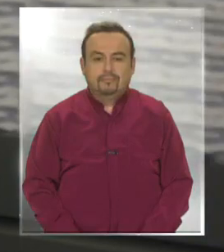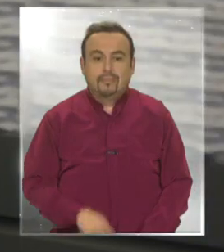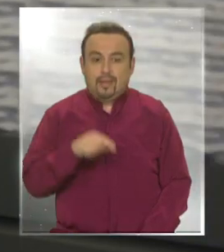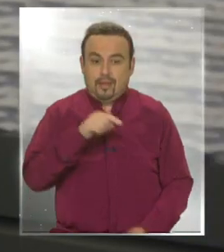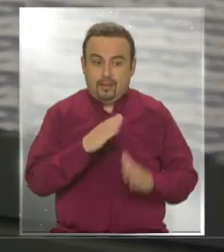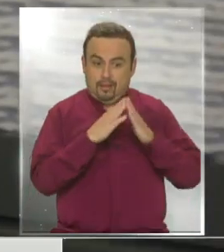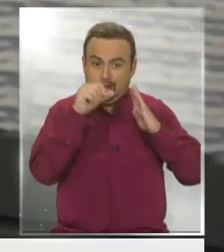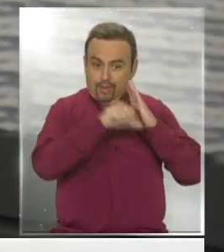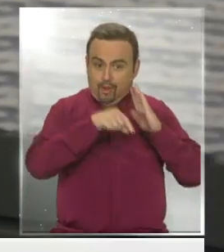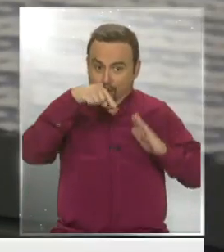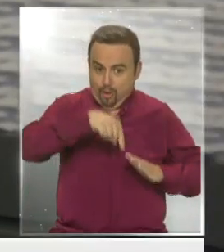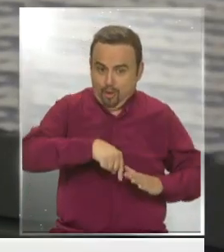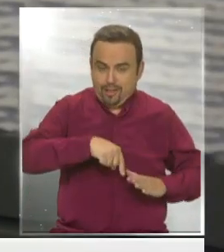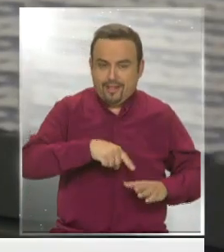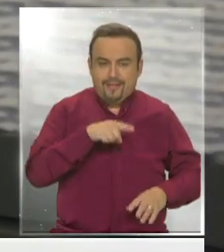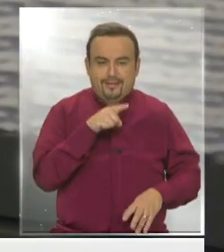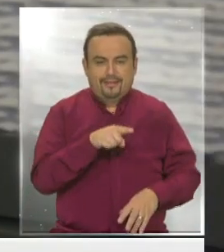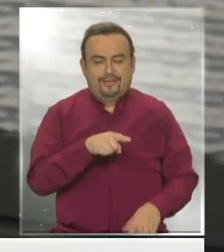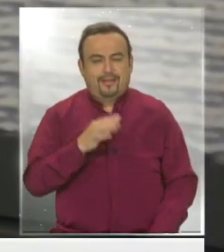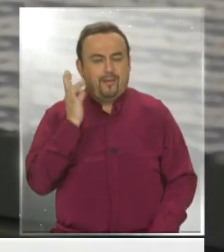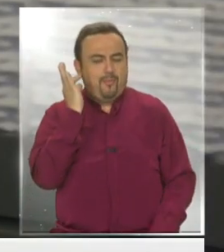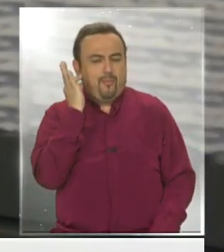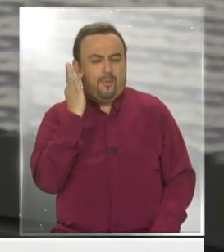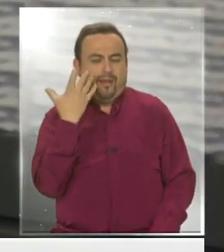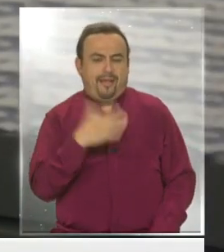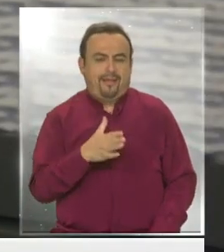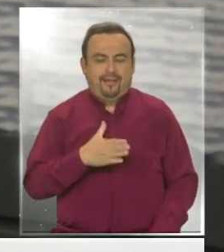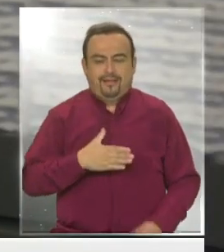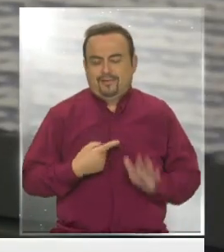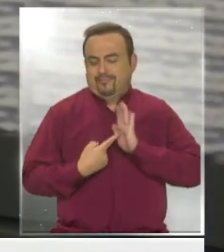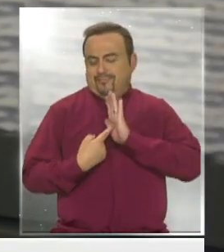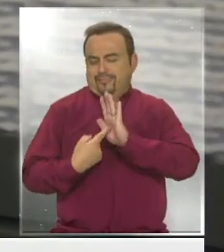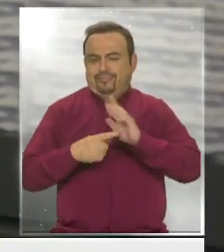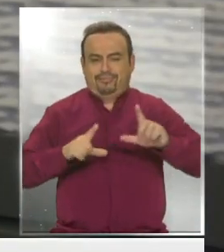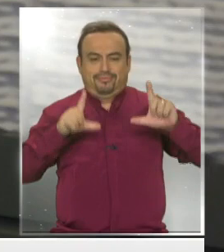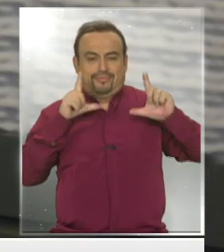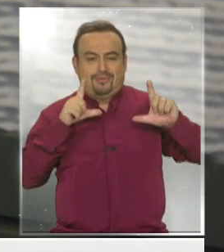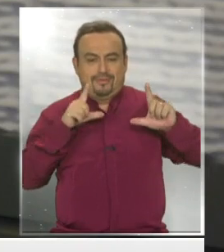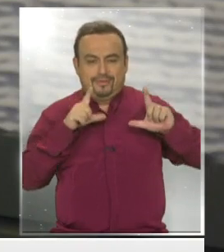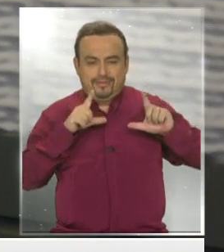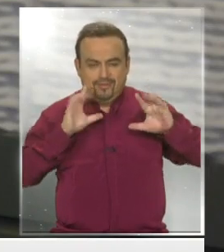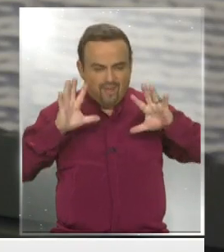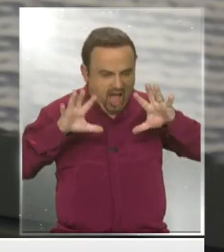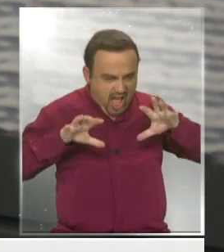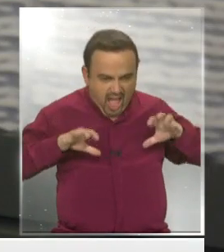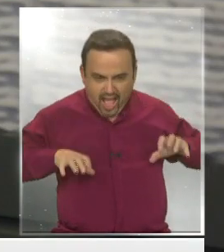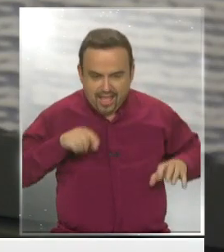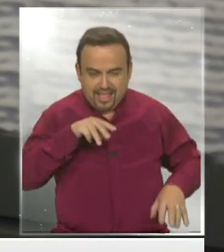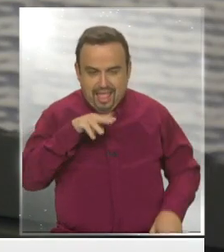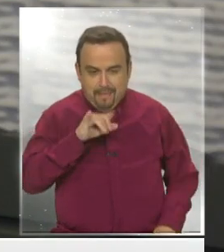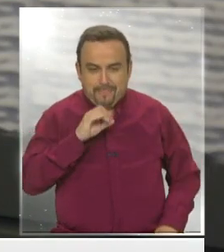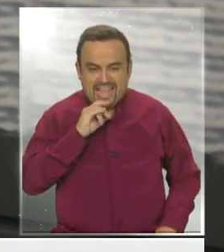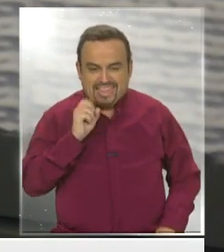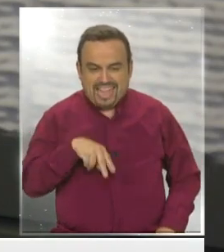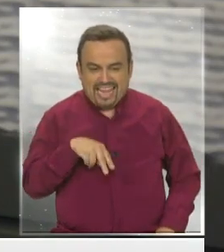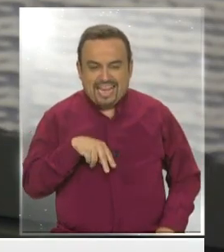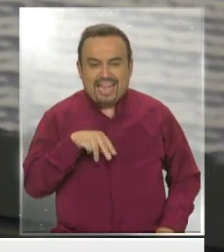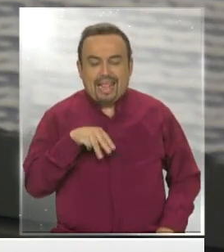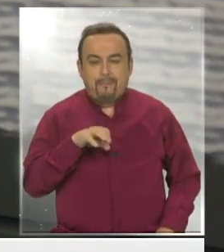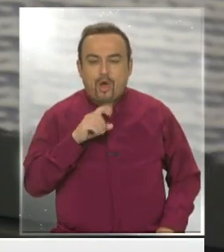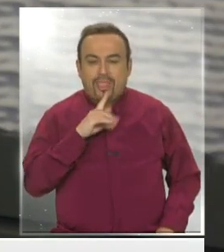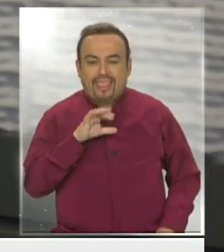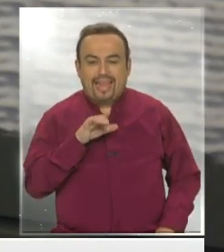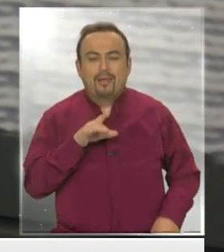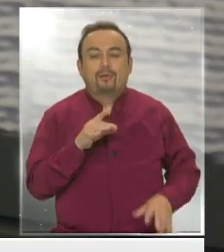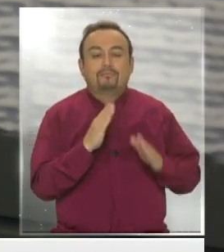El cuarentenario de hoy es con una mujer del espectáculo. Ella me dijo un animal del espectáculo. Maiten Montenegro con nosotros. ¿Cuántos